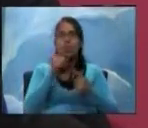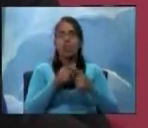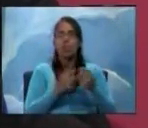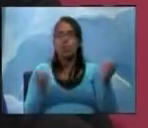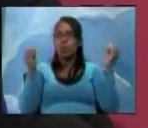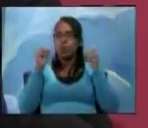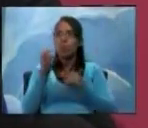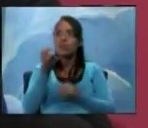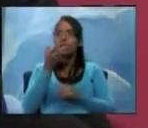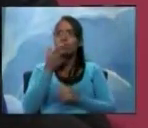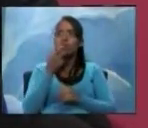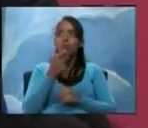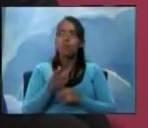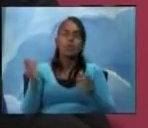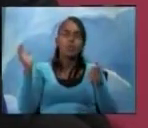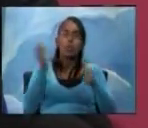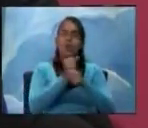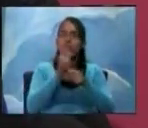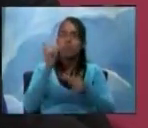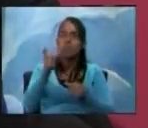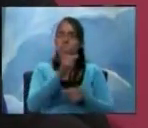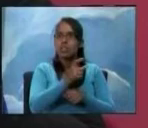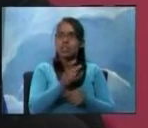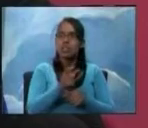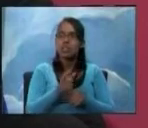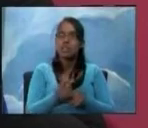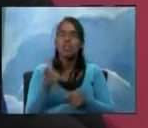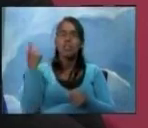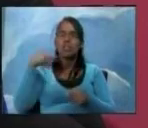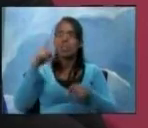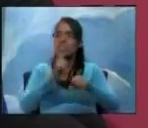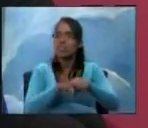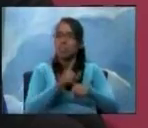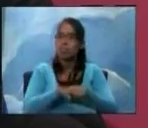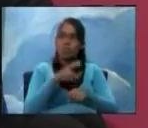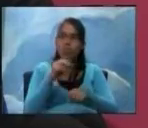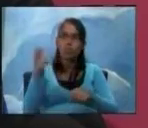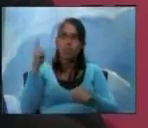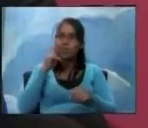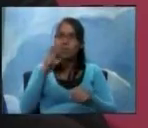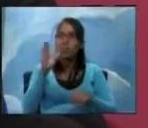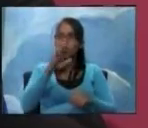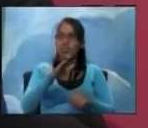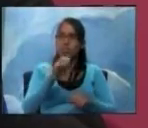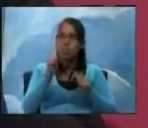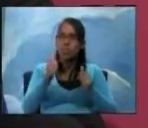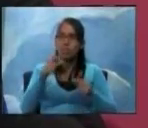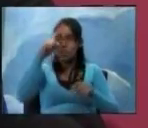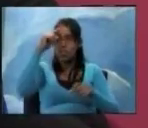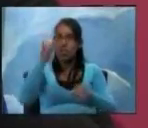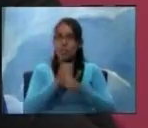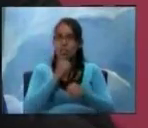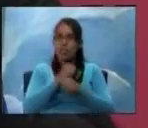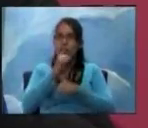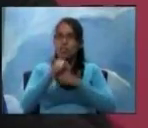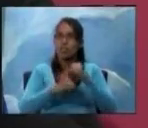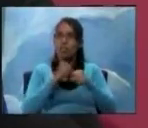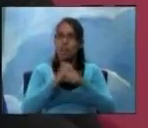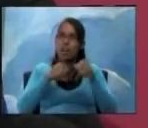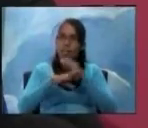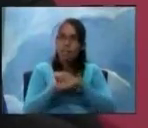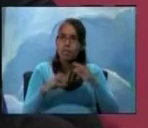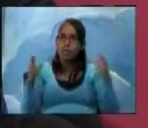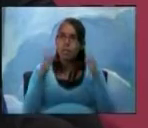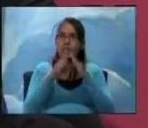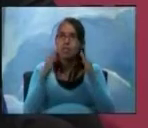ejemplo. Me consigo a X persona en el centro. Chica, tenía tiempo que no te veías. ¿Cómo estás? No, yo estoy bien ahí trabajando en la obra del Señor. Anda para mi casa